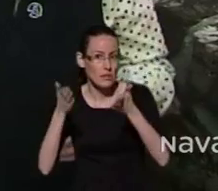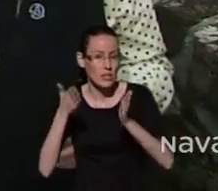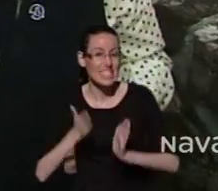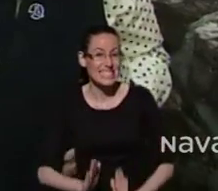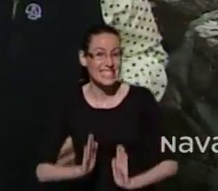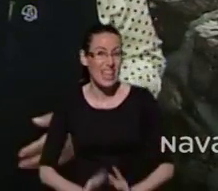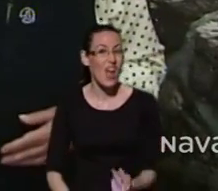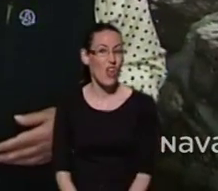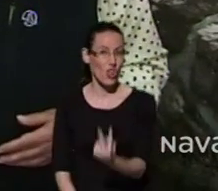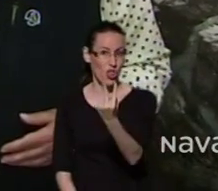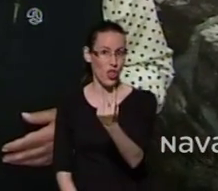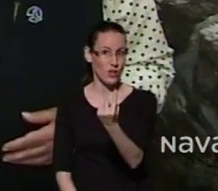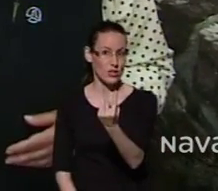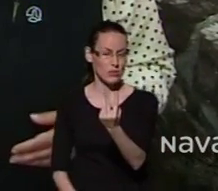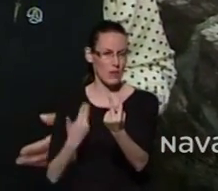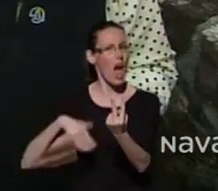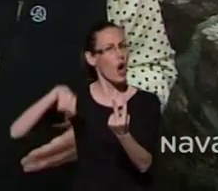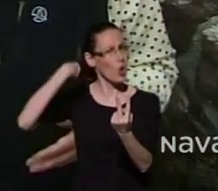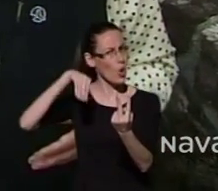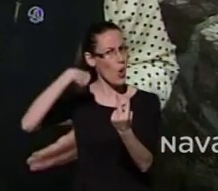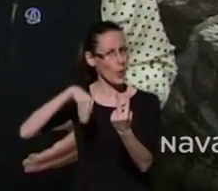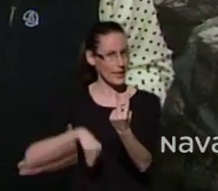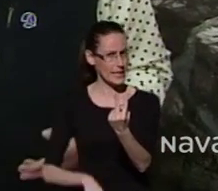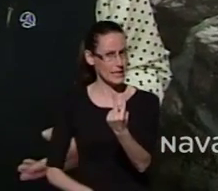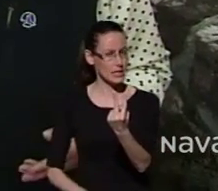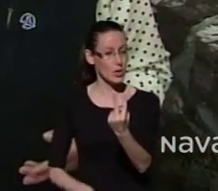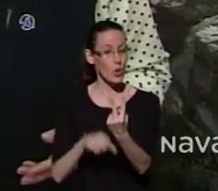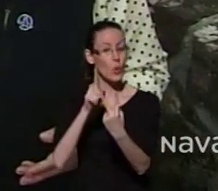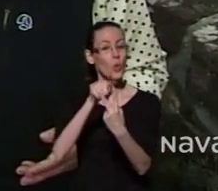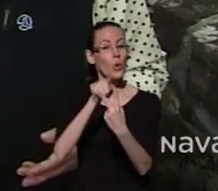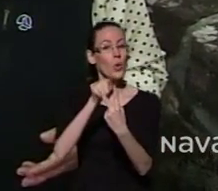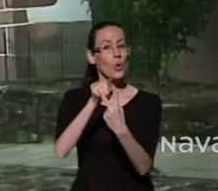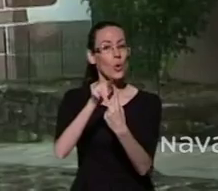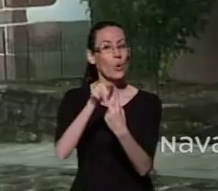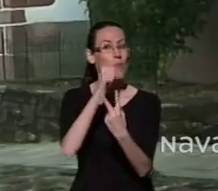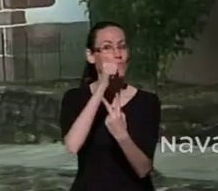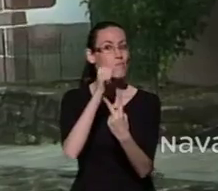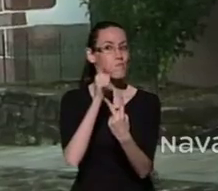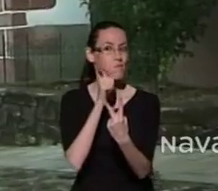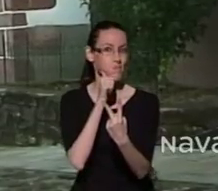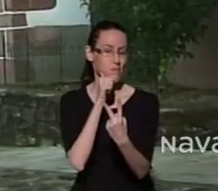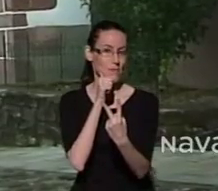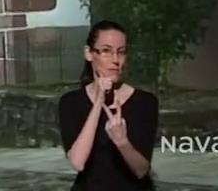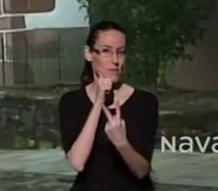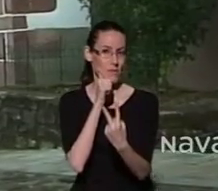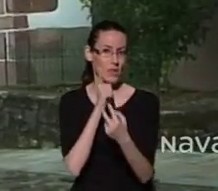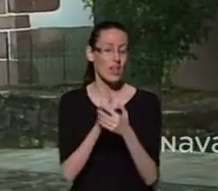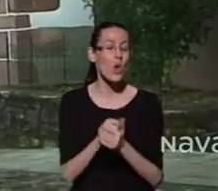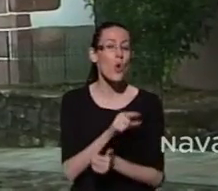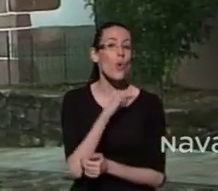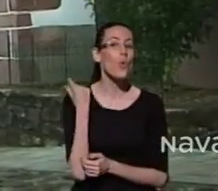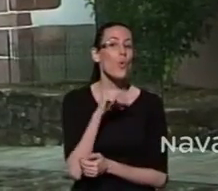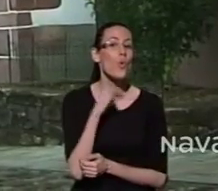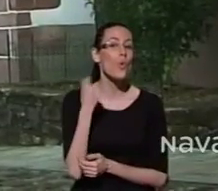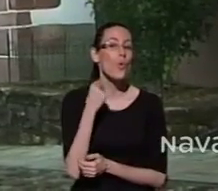quedaron las chavalas ya mozas. Y a una le dejó embarazada. Y había un cura que no les dejó casar.